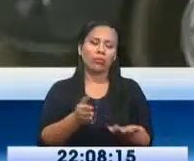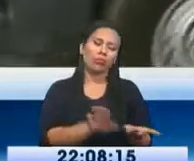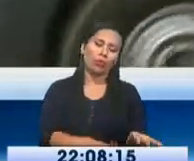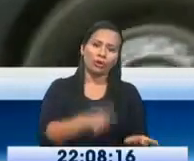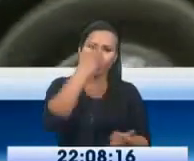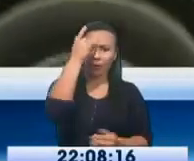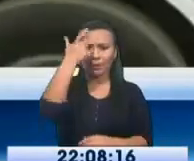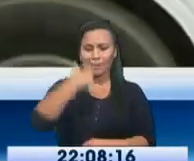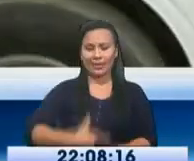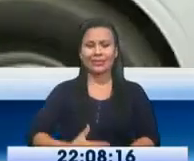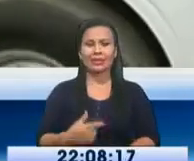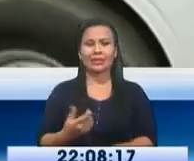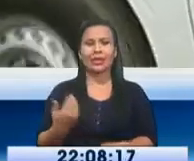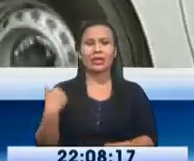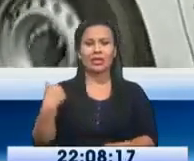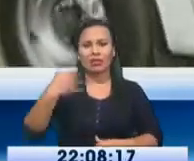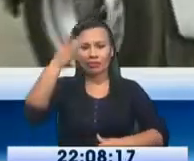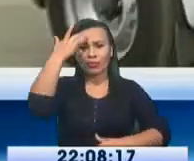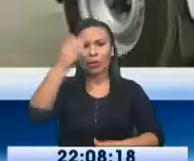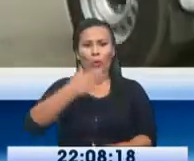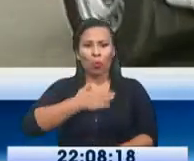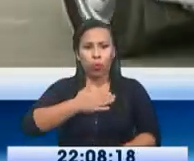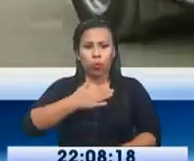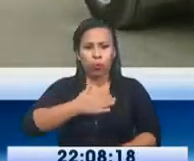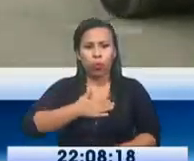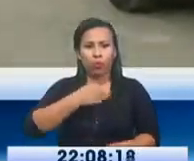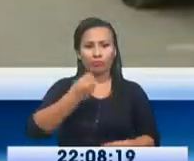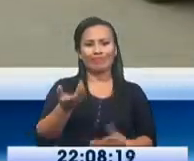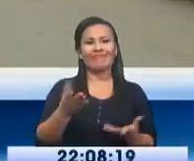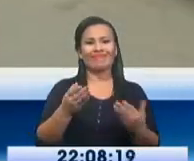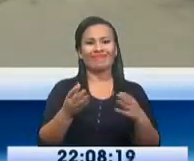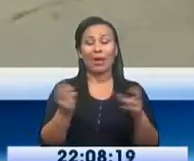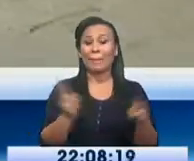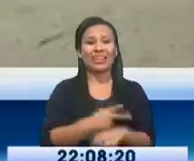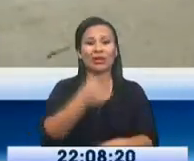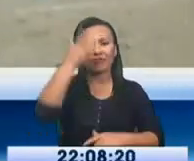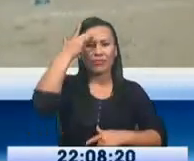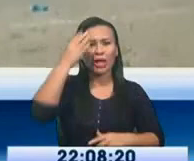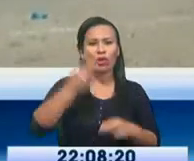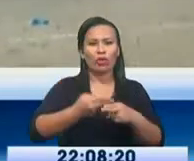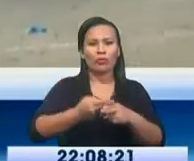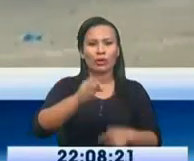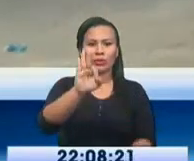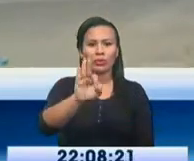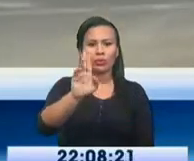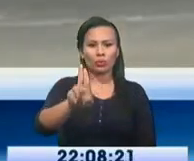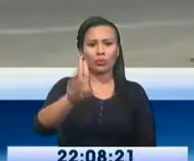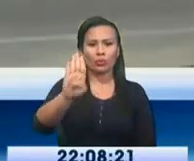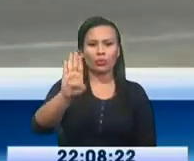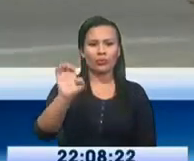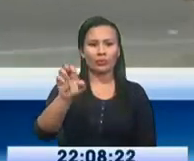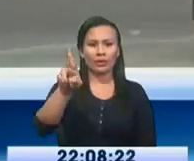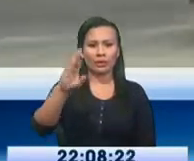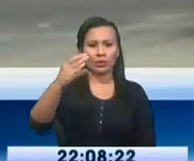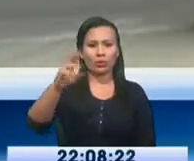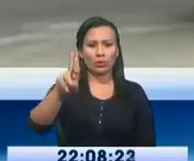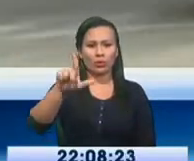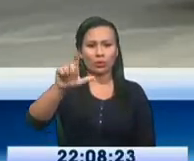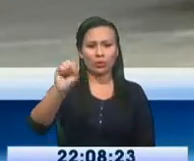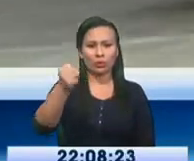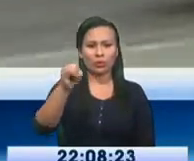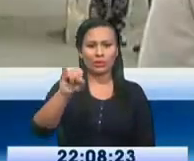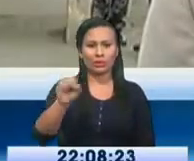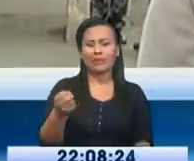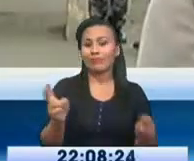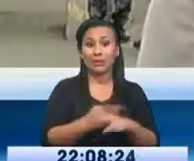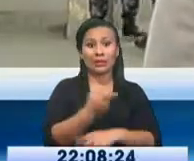que sufría de tuberculosis. Aparentemente eso es lo que decían las personas del policlínico, que lo han atendido los médicos del policlínico, inclusive dice que no se